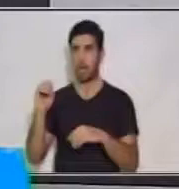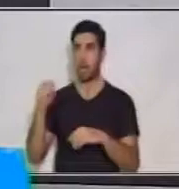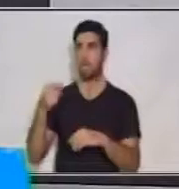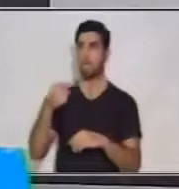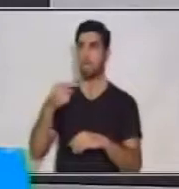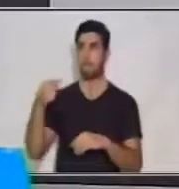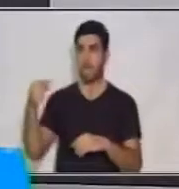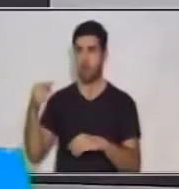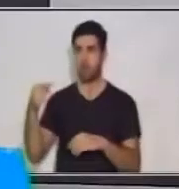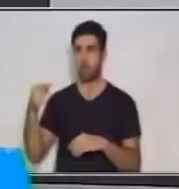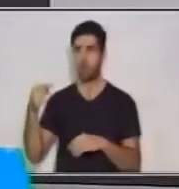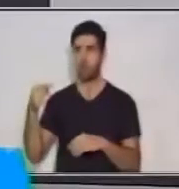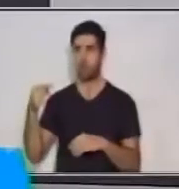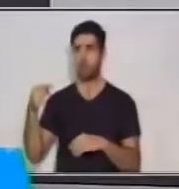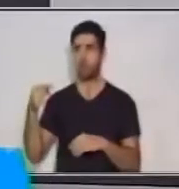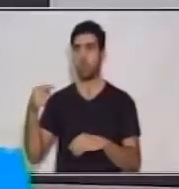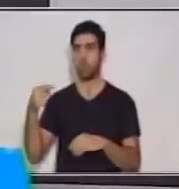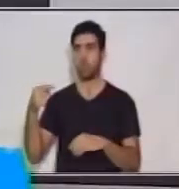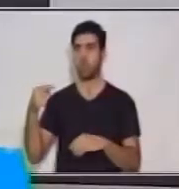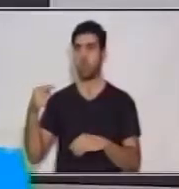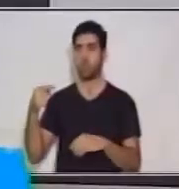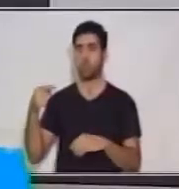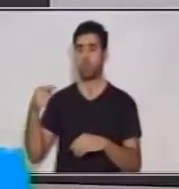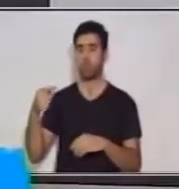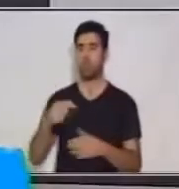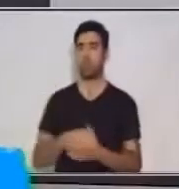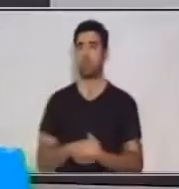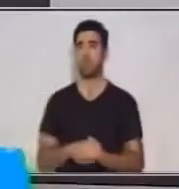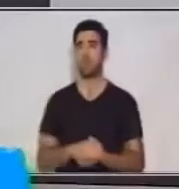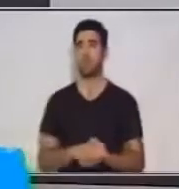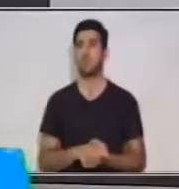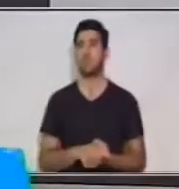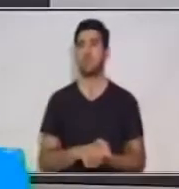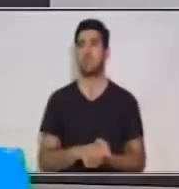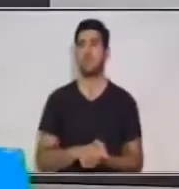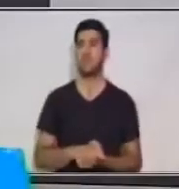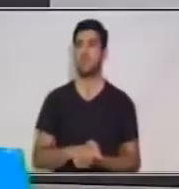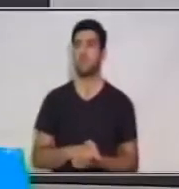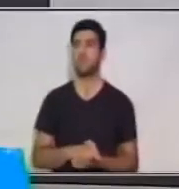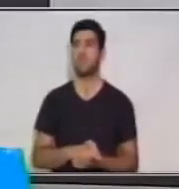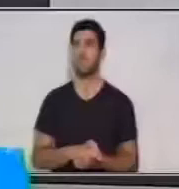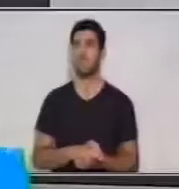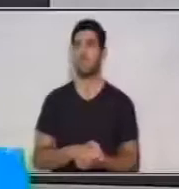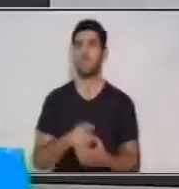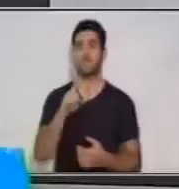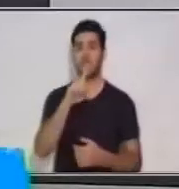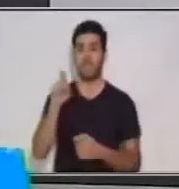menos, porque este está sumando, lo vamos a pasar a restar, menos